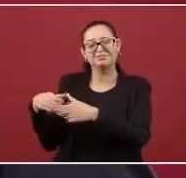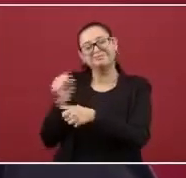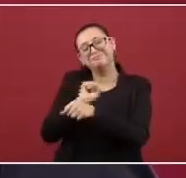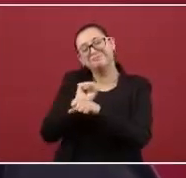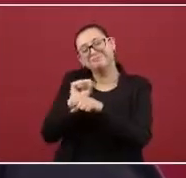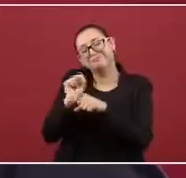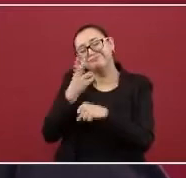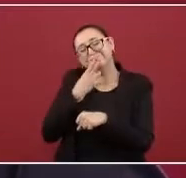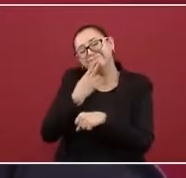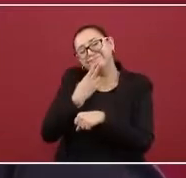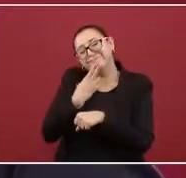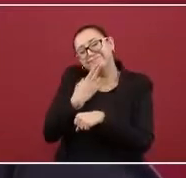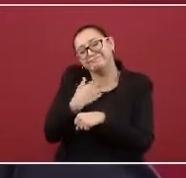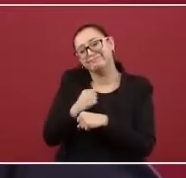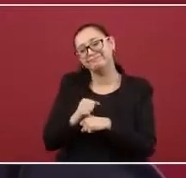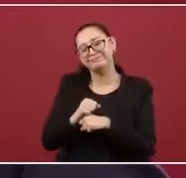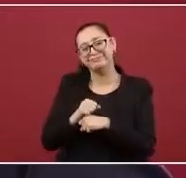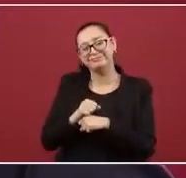ternuritas, ¿sí?